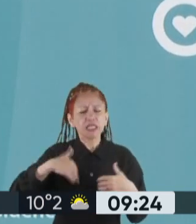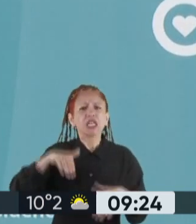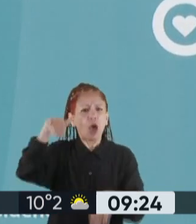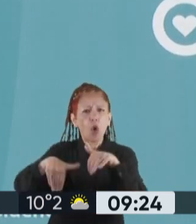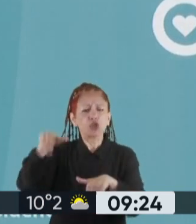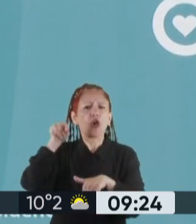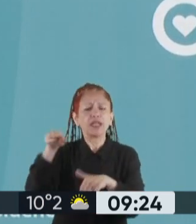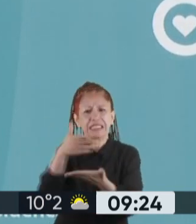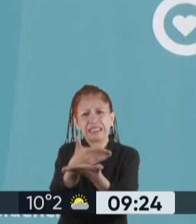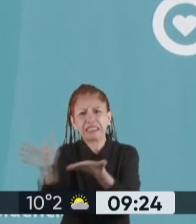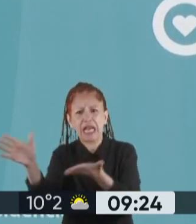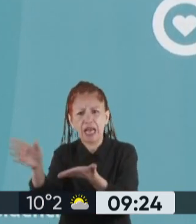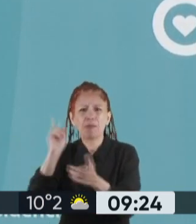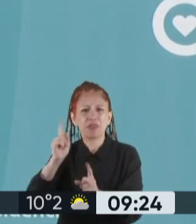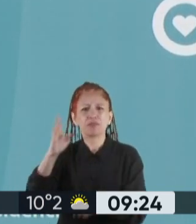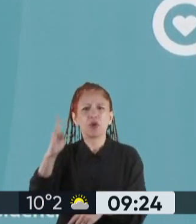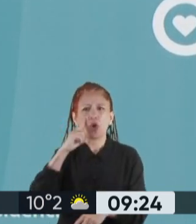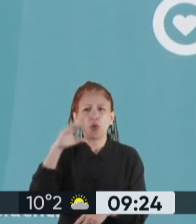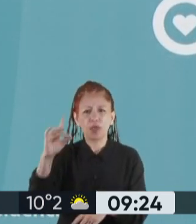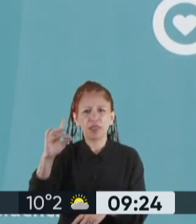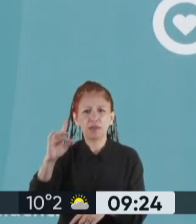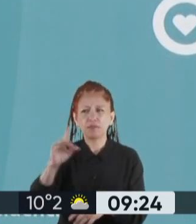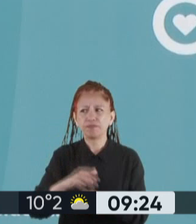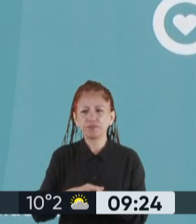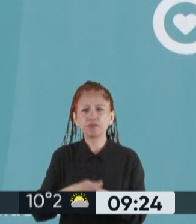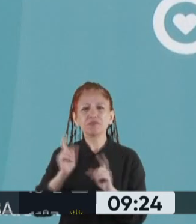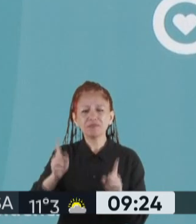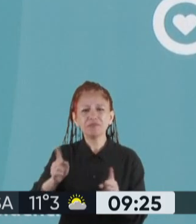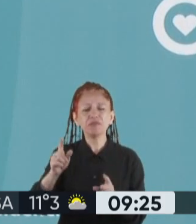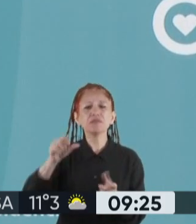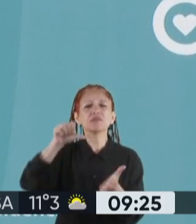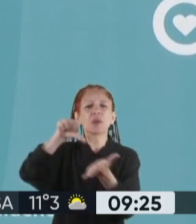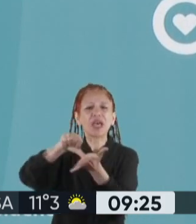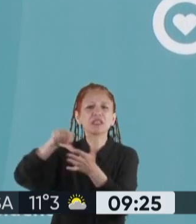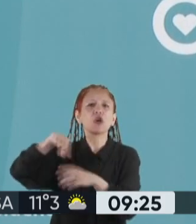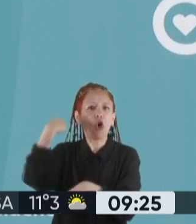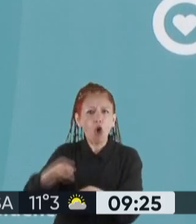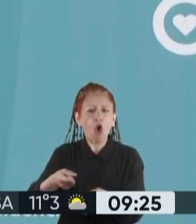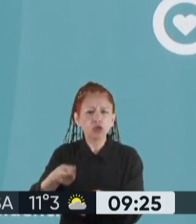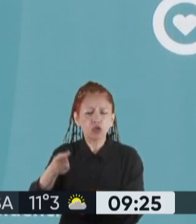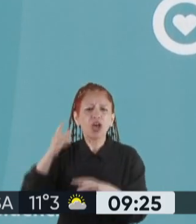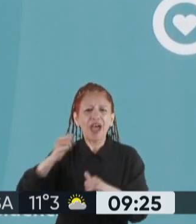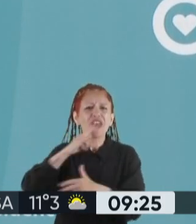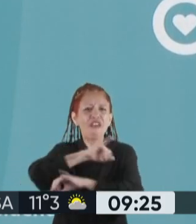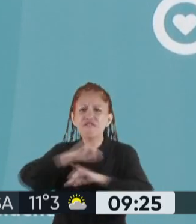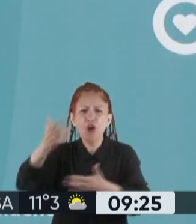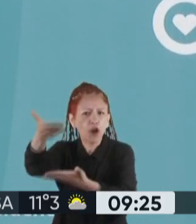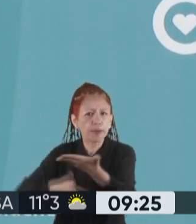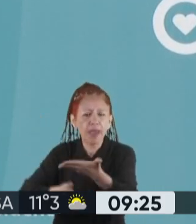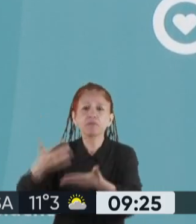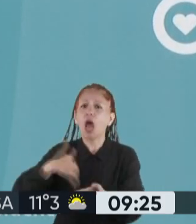del funcionario, igual que el resto de los países que así lo hicieron, en base a un informe muy contundente, y esa entendió Argentina que tenía que ser